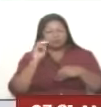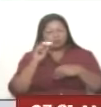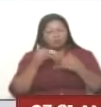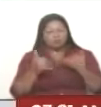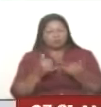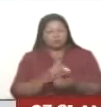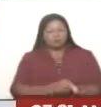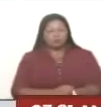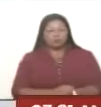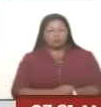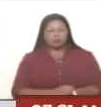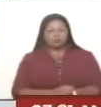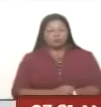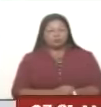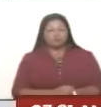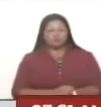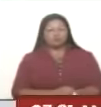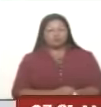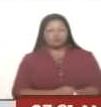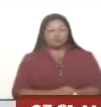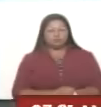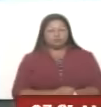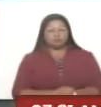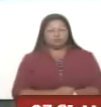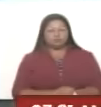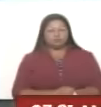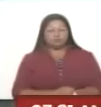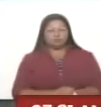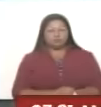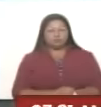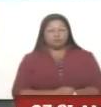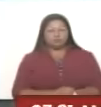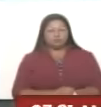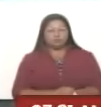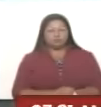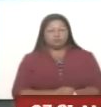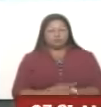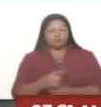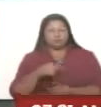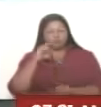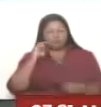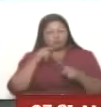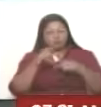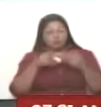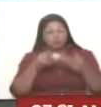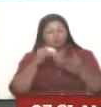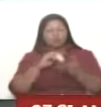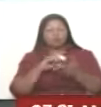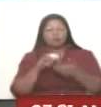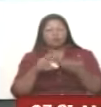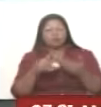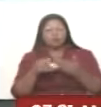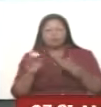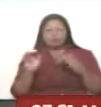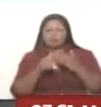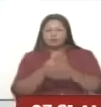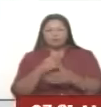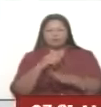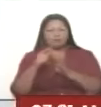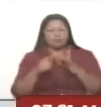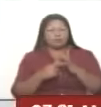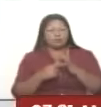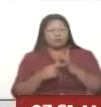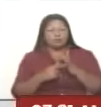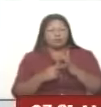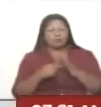las sanciones, y aquí nosotros tenemos que reiterar que lo que aplica en este caso es la eliminación plena de esas